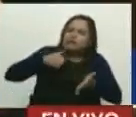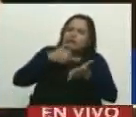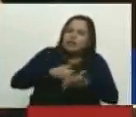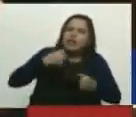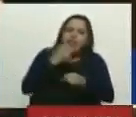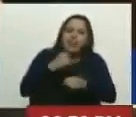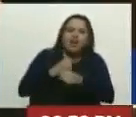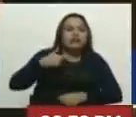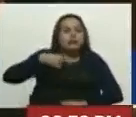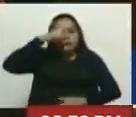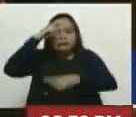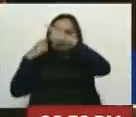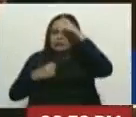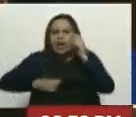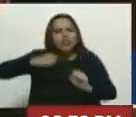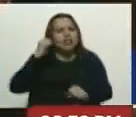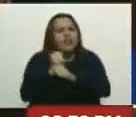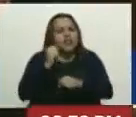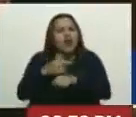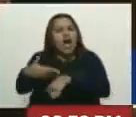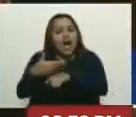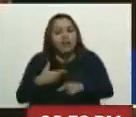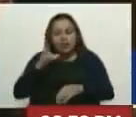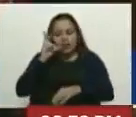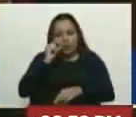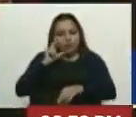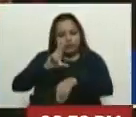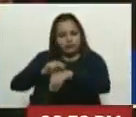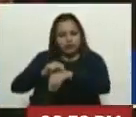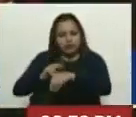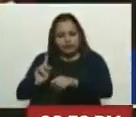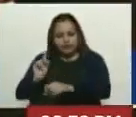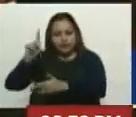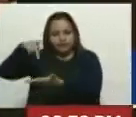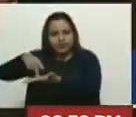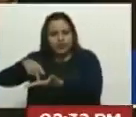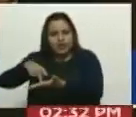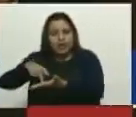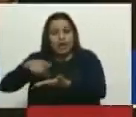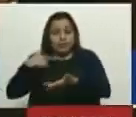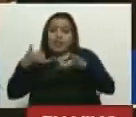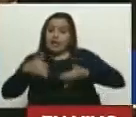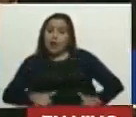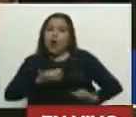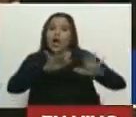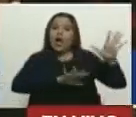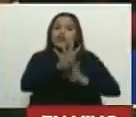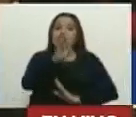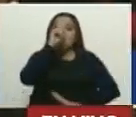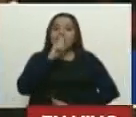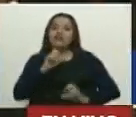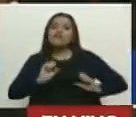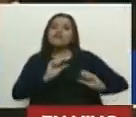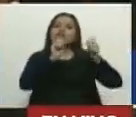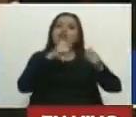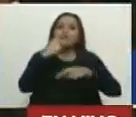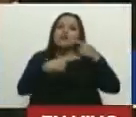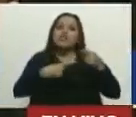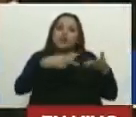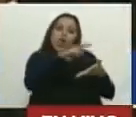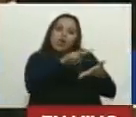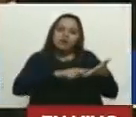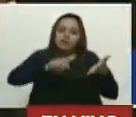fatiga constante de la cual habló el doctor el otro día, hoy a sus 14 años está iniciado en su proceso de lectoescritura en